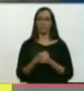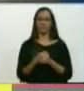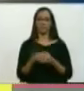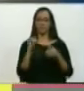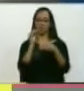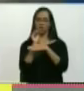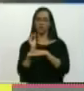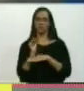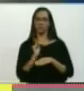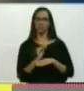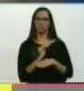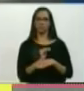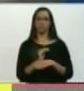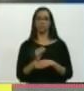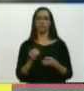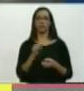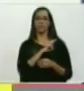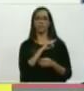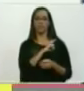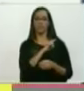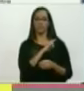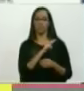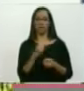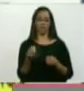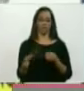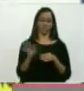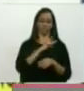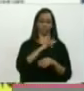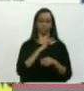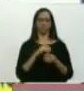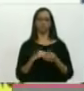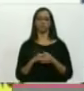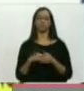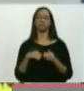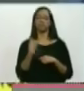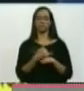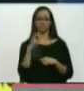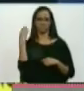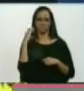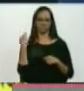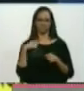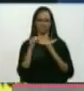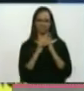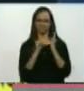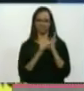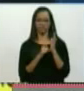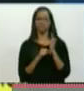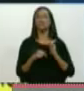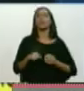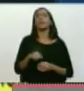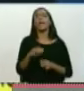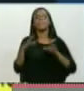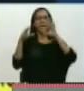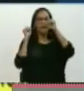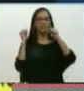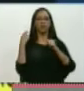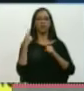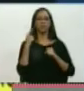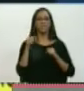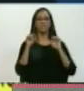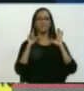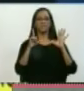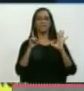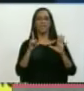dejaba de salir por miedo a contagiarse. El plan para los colombianos tiene estos puntos. La embajada solo tiene 7 cupos que